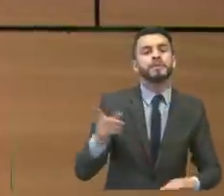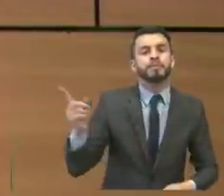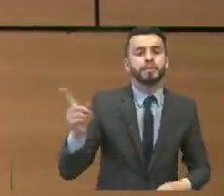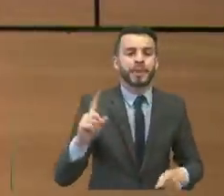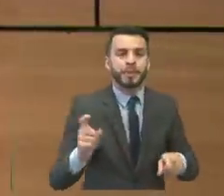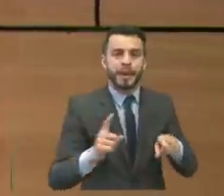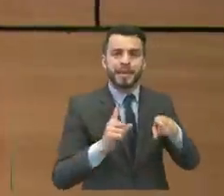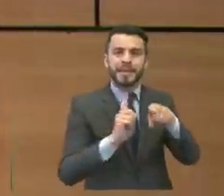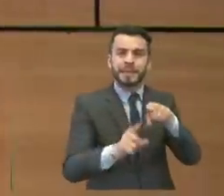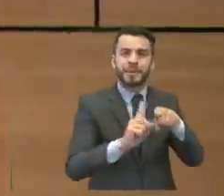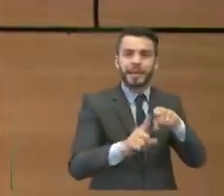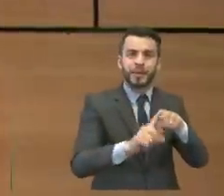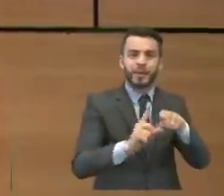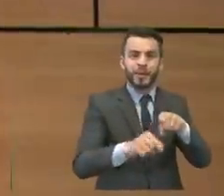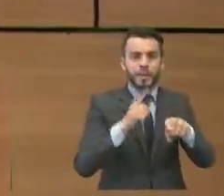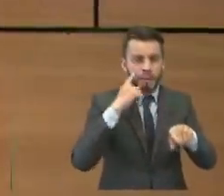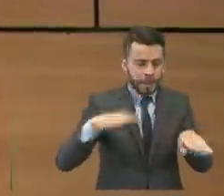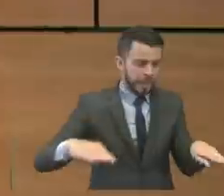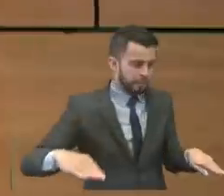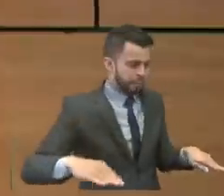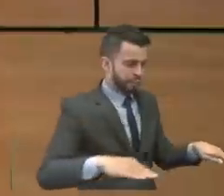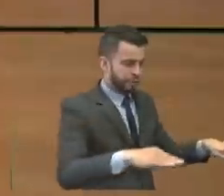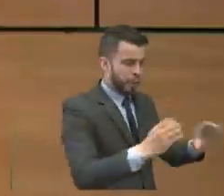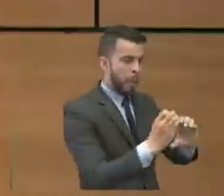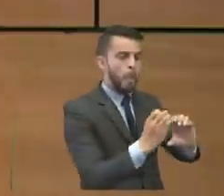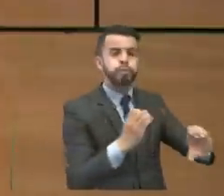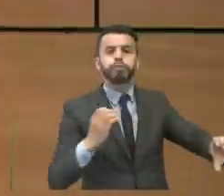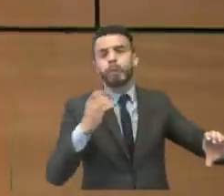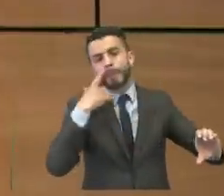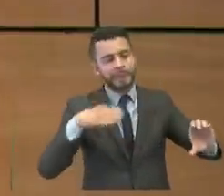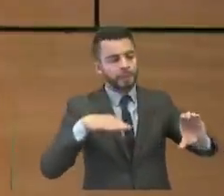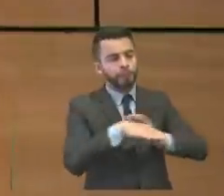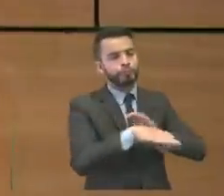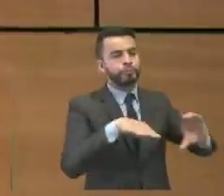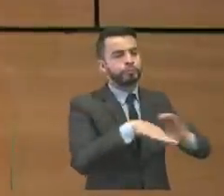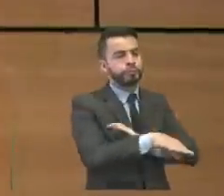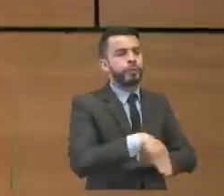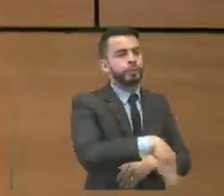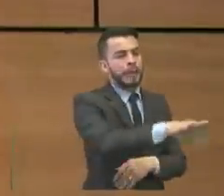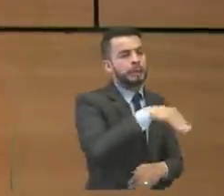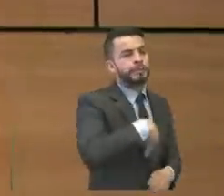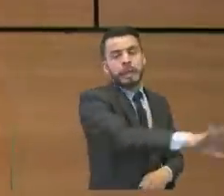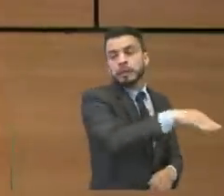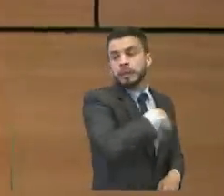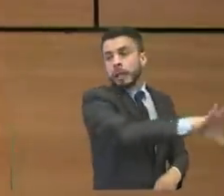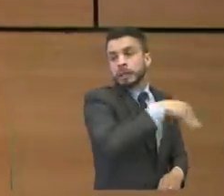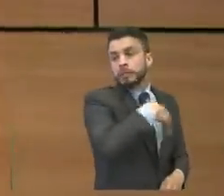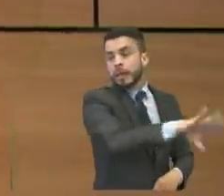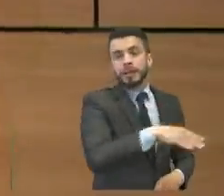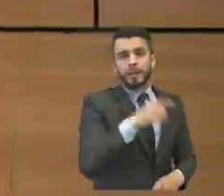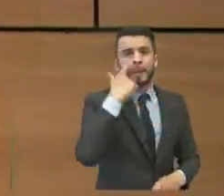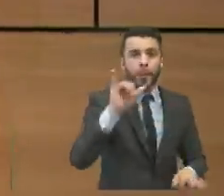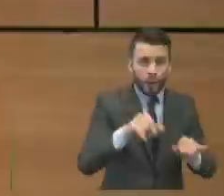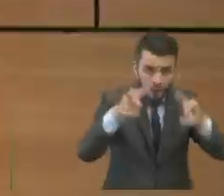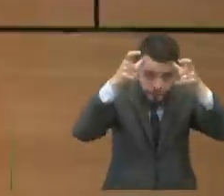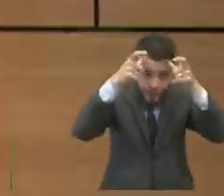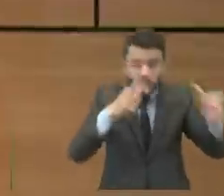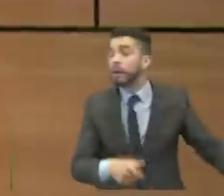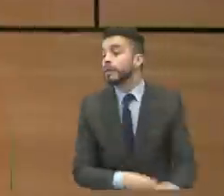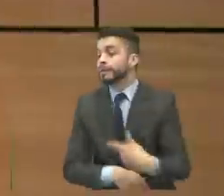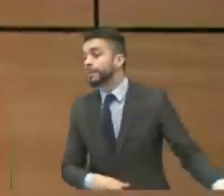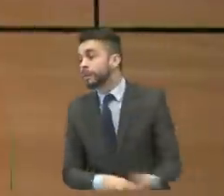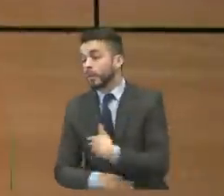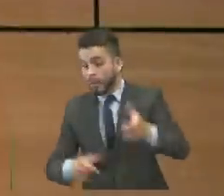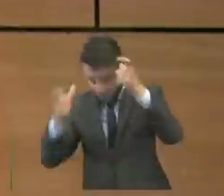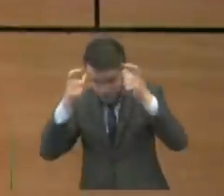para transportar gente como si fuera ganado. En ese sentido es imbatible, imbatible. Si uno lo que quiere es transportar gente como si transportara ganado,